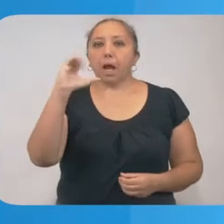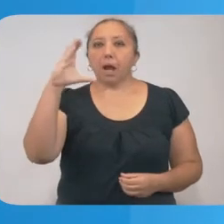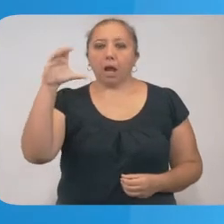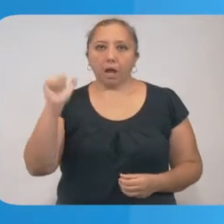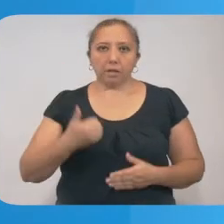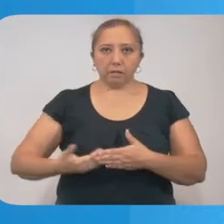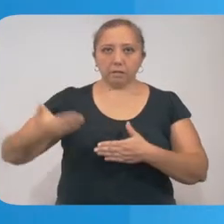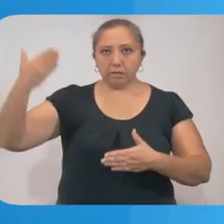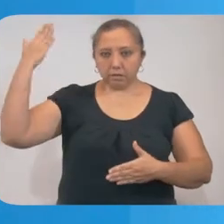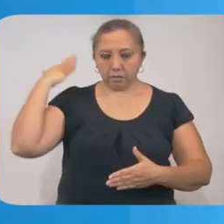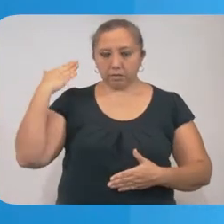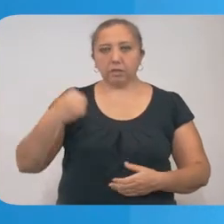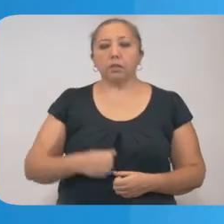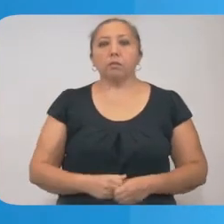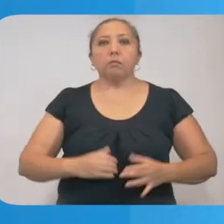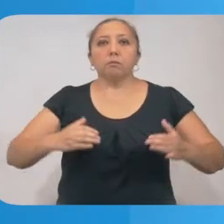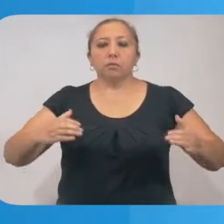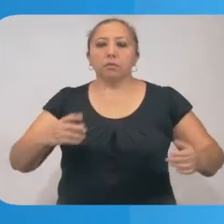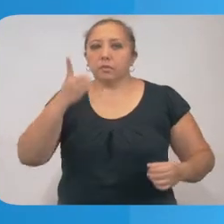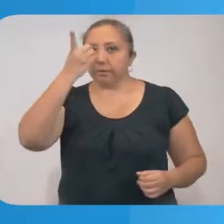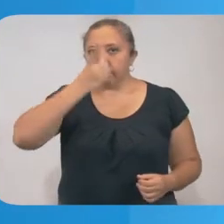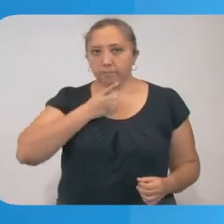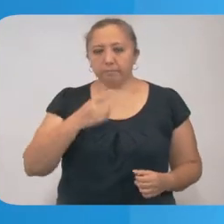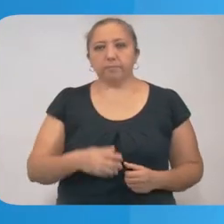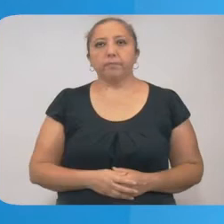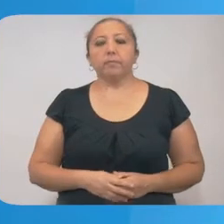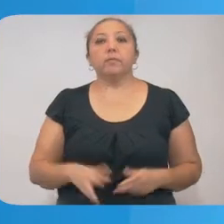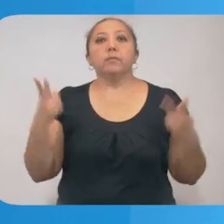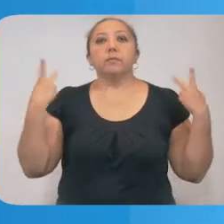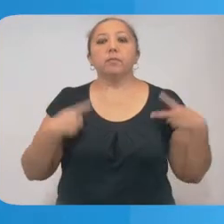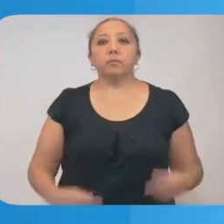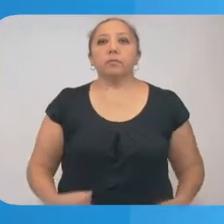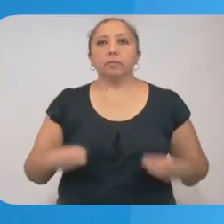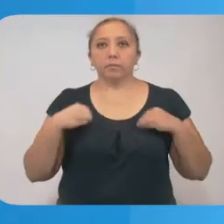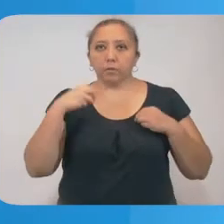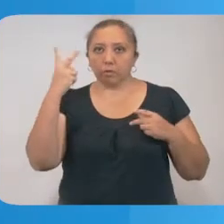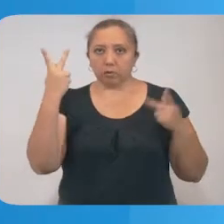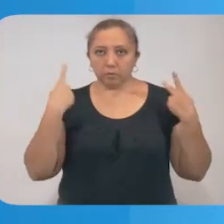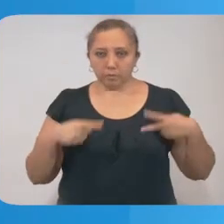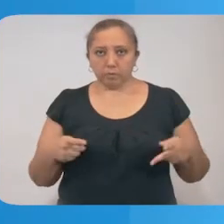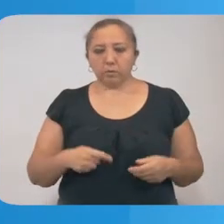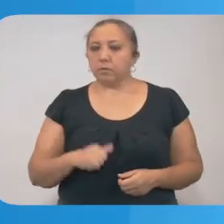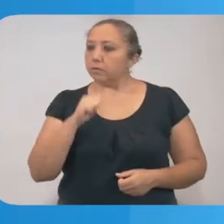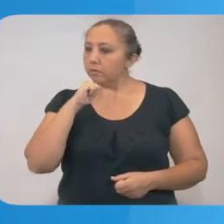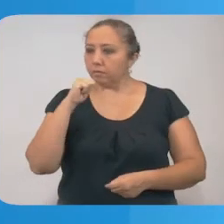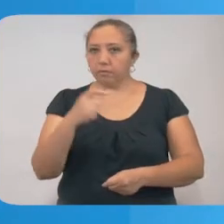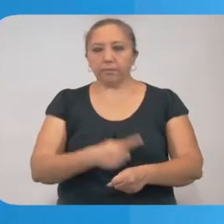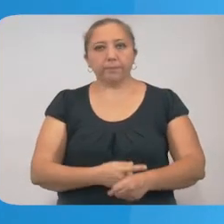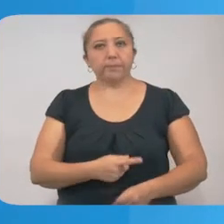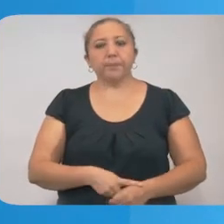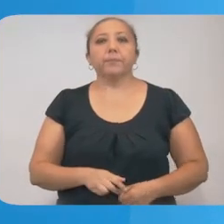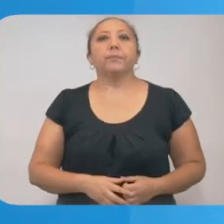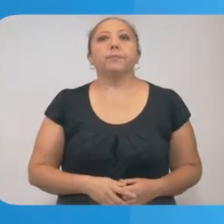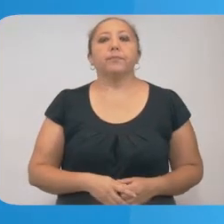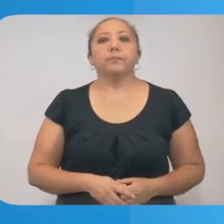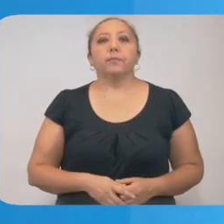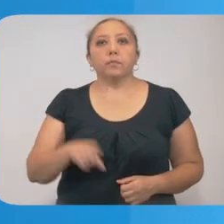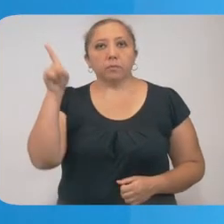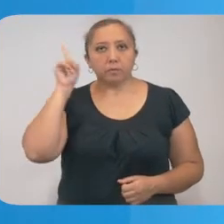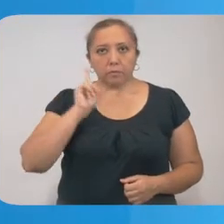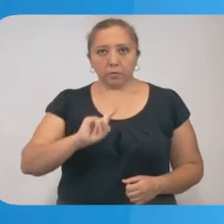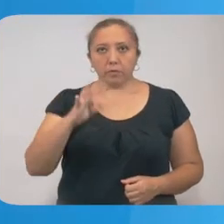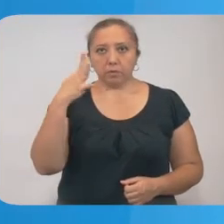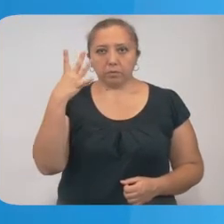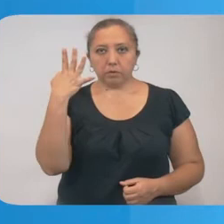con antecedentes médicos de obesidad y diabetes. La paciente vivía con 2 personas que no presentan síntomas. Mujer